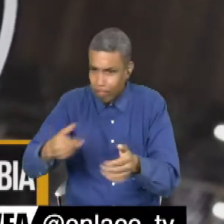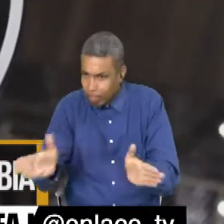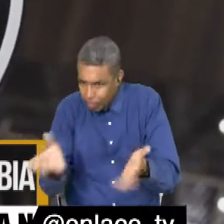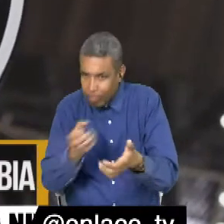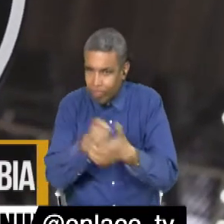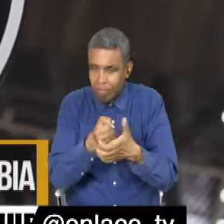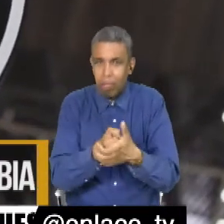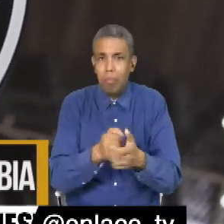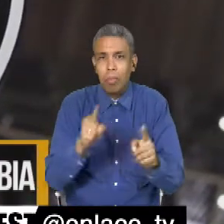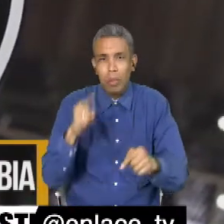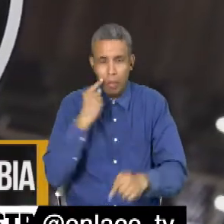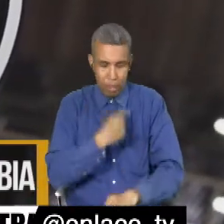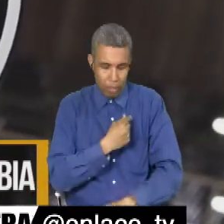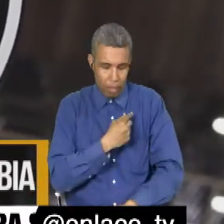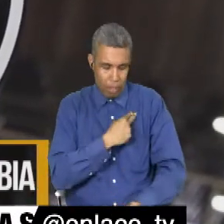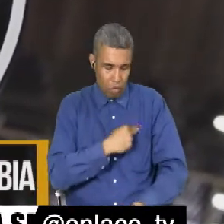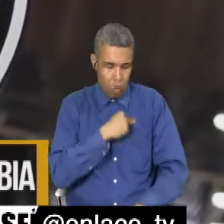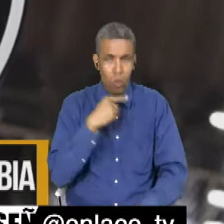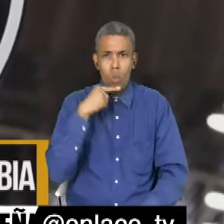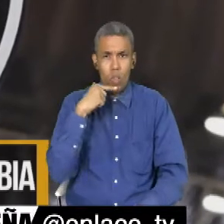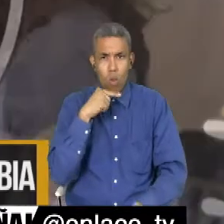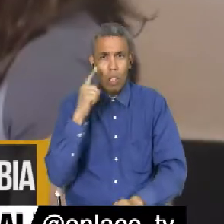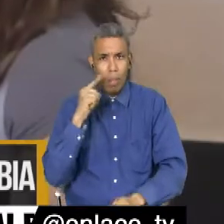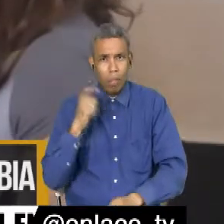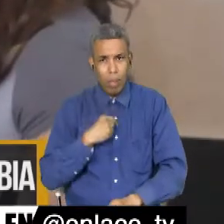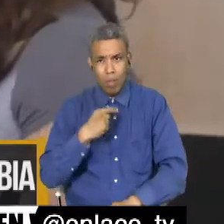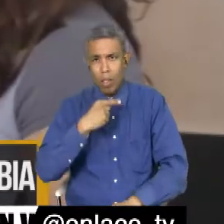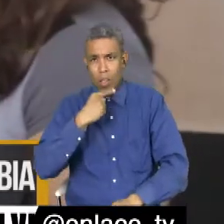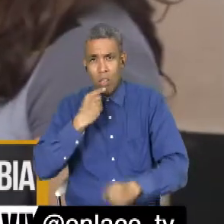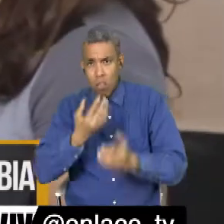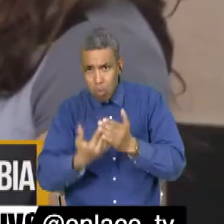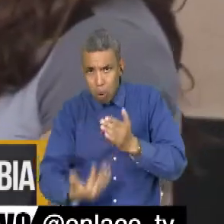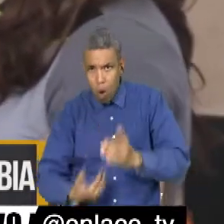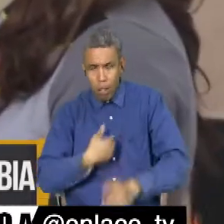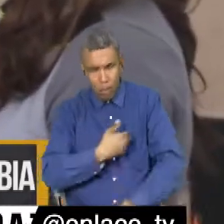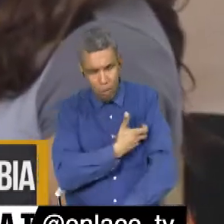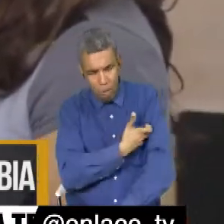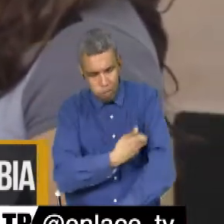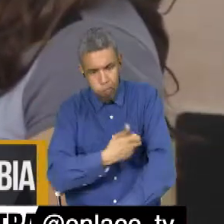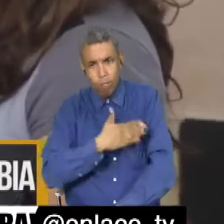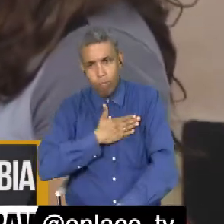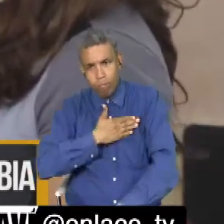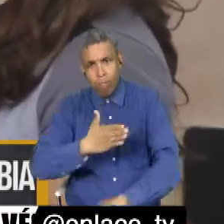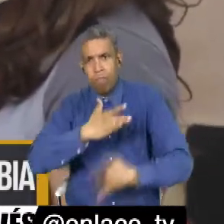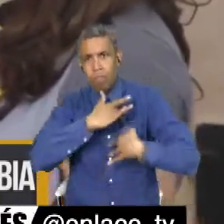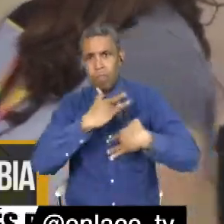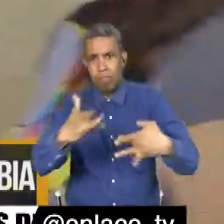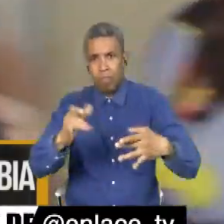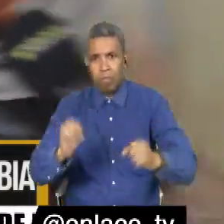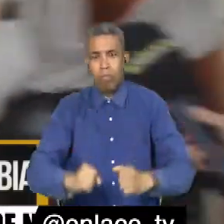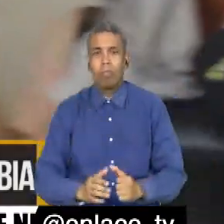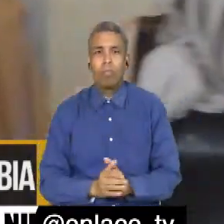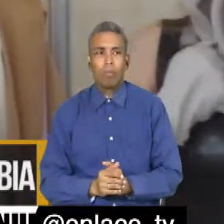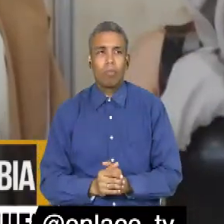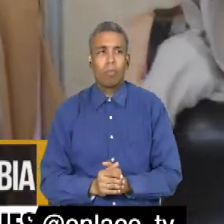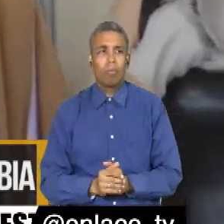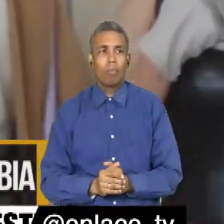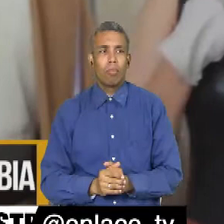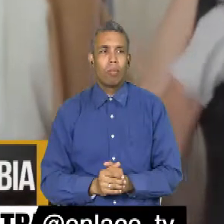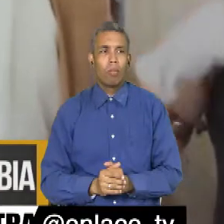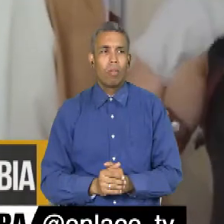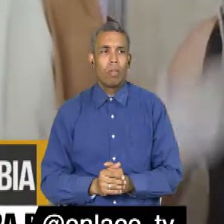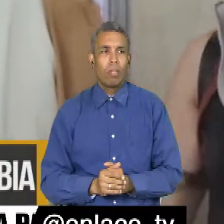aquí, por supuesto, a todos los seguidores de Star Wars están cumpliendo su deseo de las fotos. Sí, señora, el día de hoy estamos acá, pues, de momento